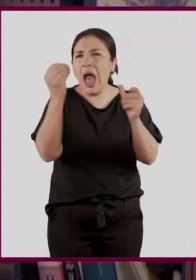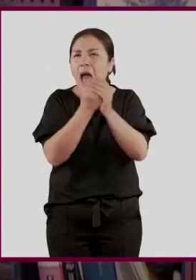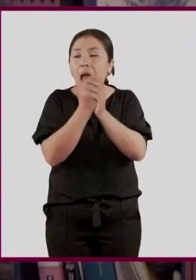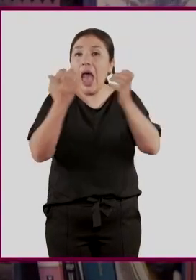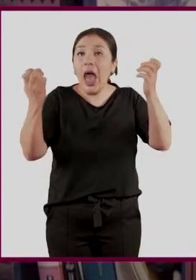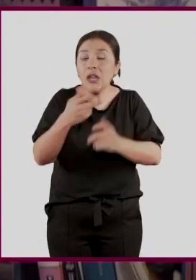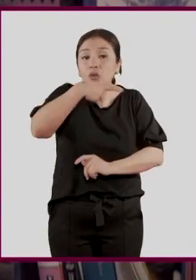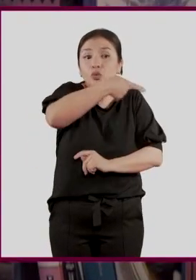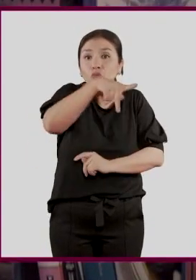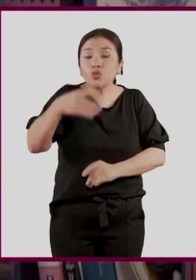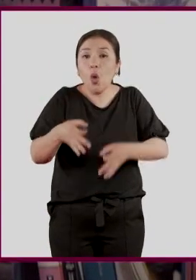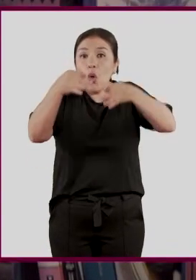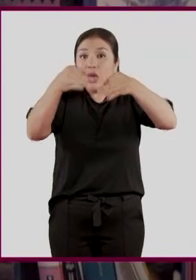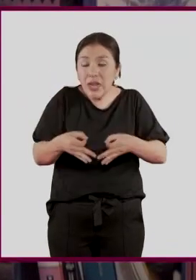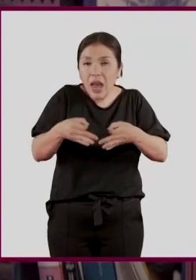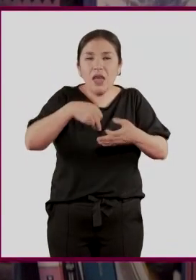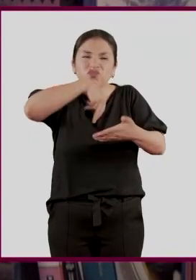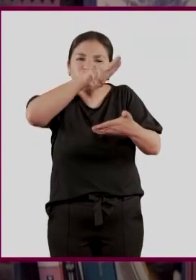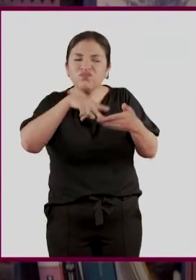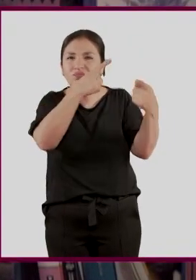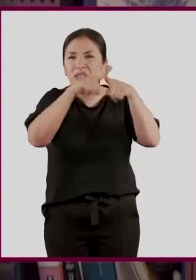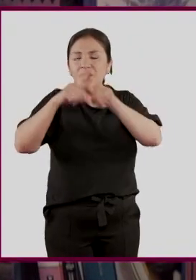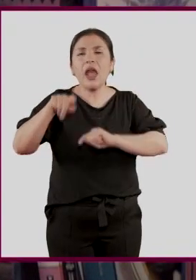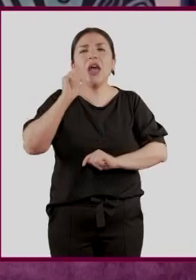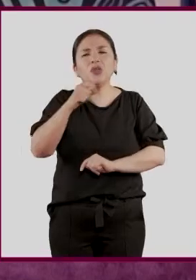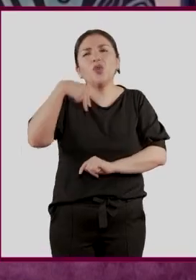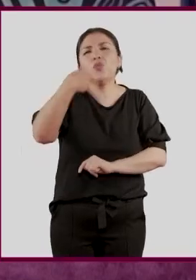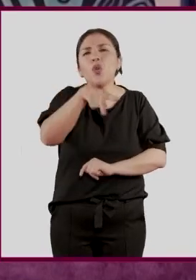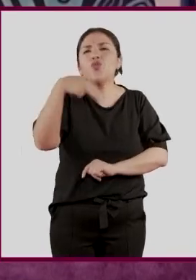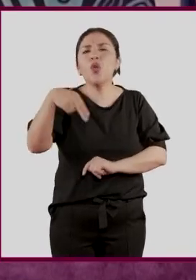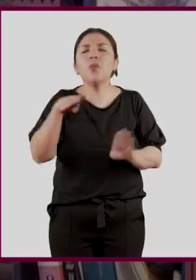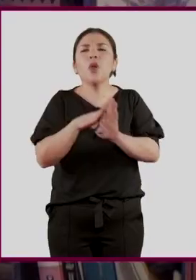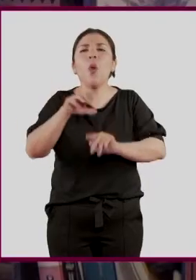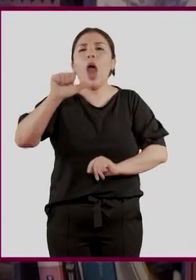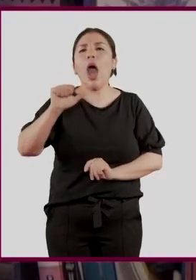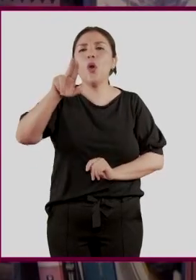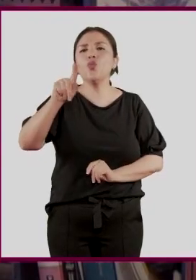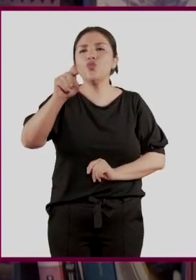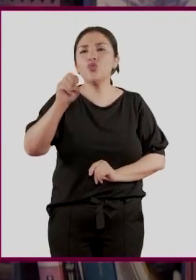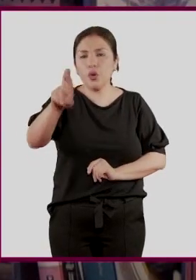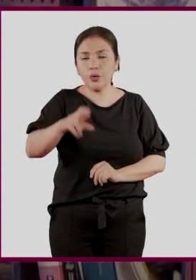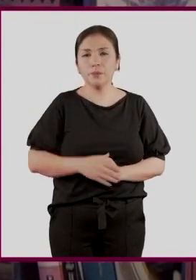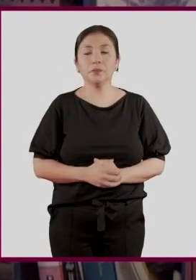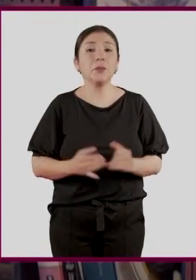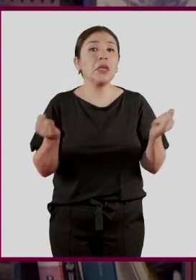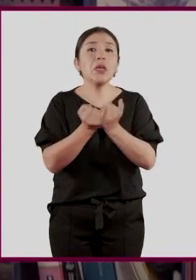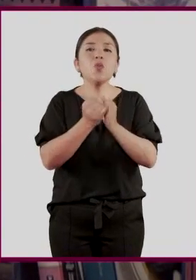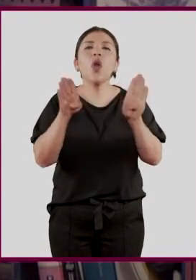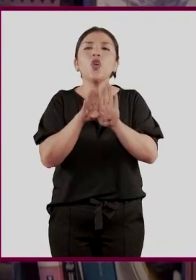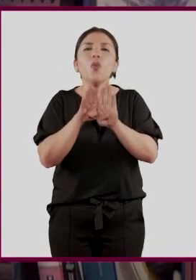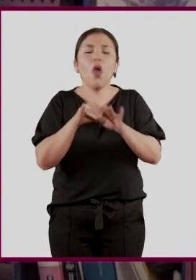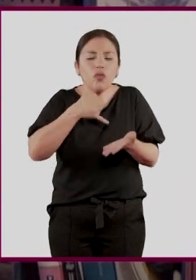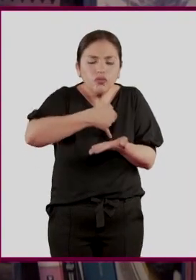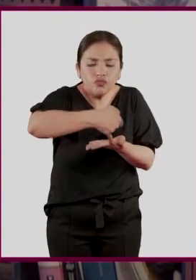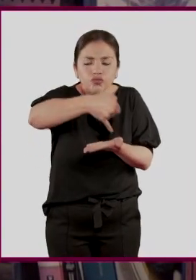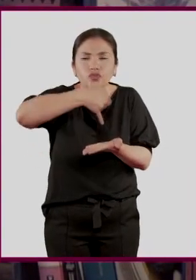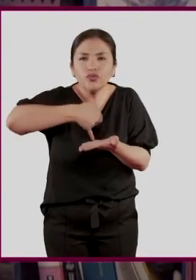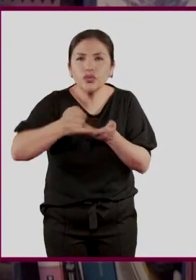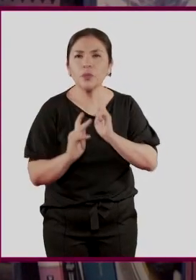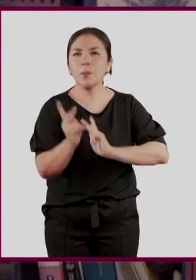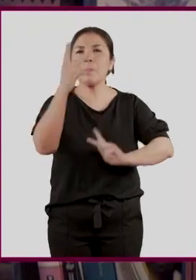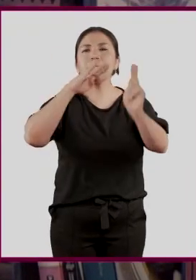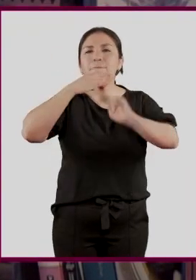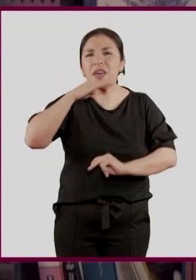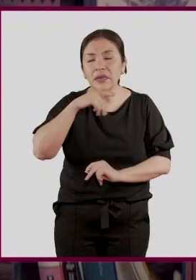que crean obras originales, y otra forma de llamarles es autores. Así como el agricultor de maíz es dueño de